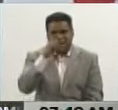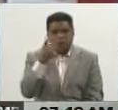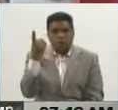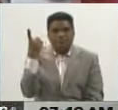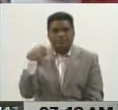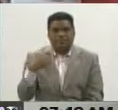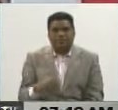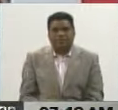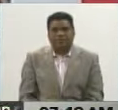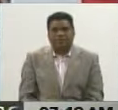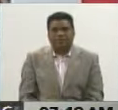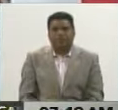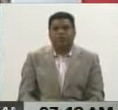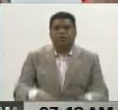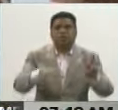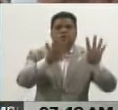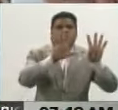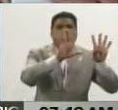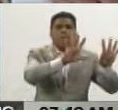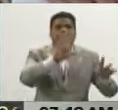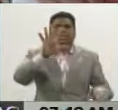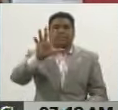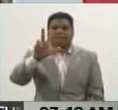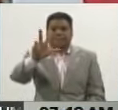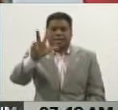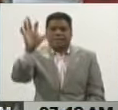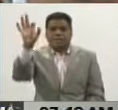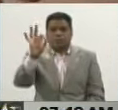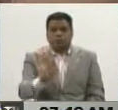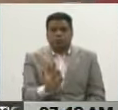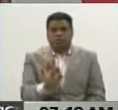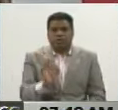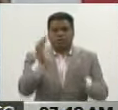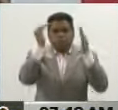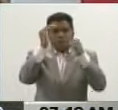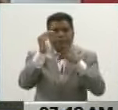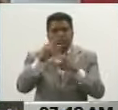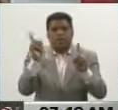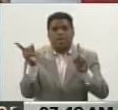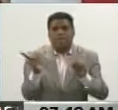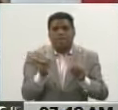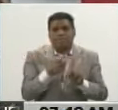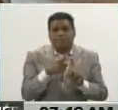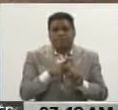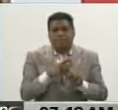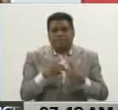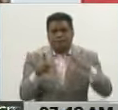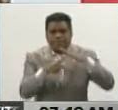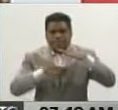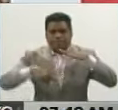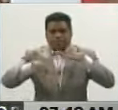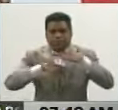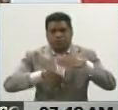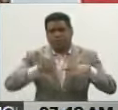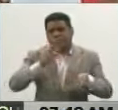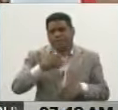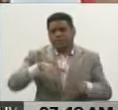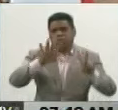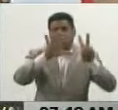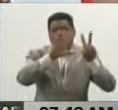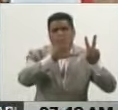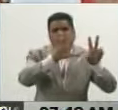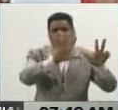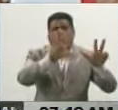comparativo. 93% de atención en primaria, en educación inicial cerca del 80%. Estos